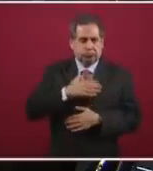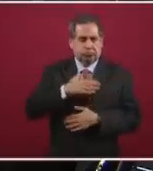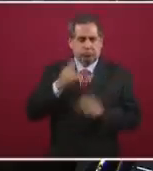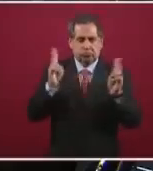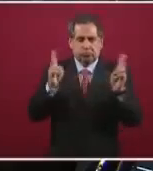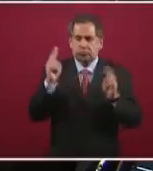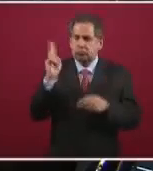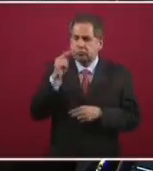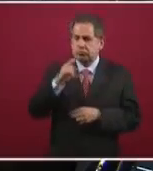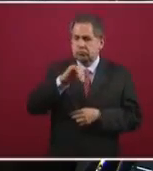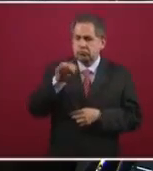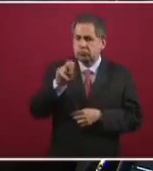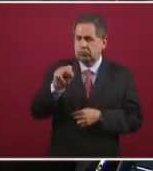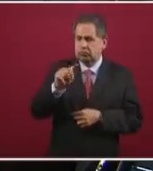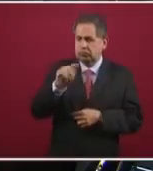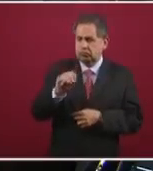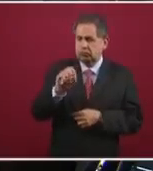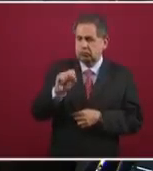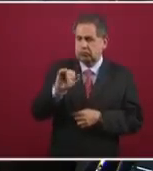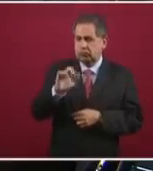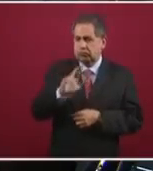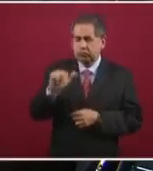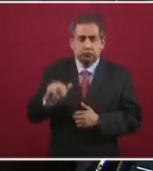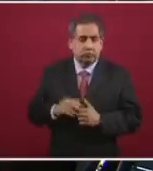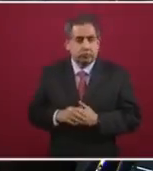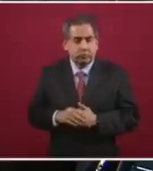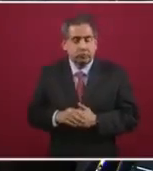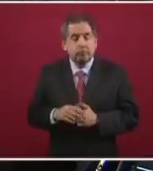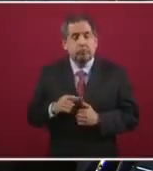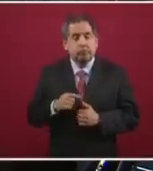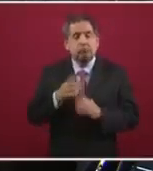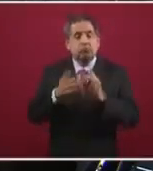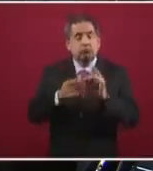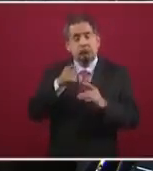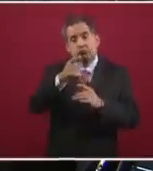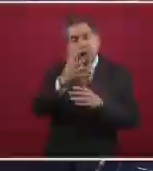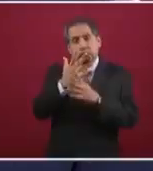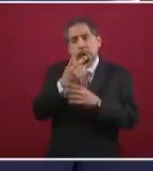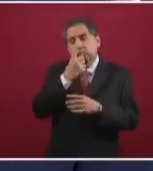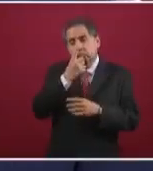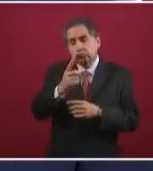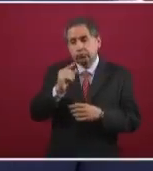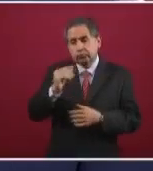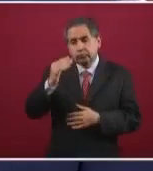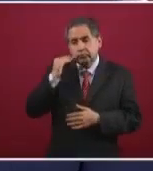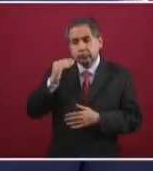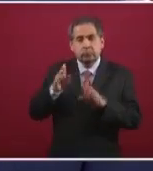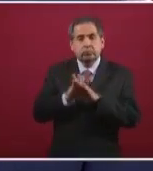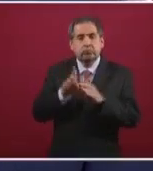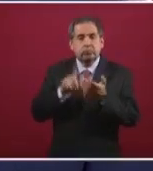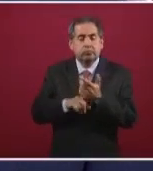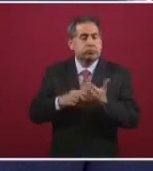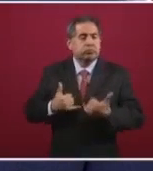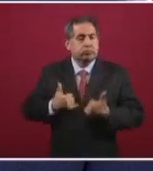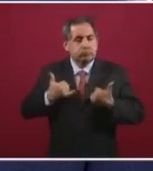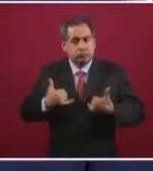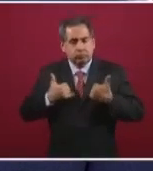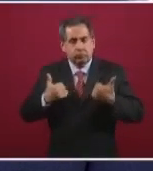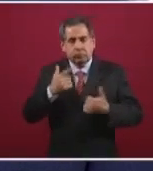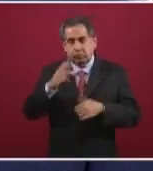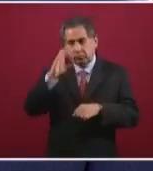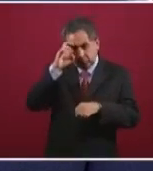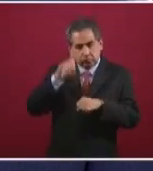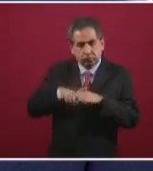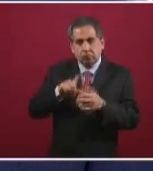Sierras. En paso a la que usted dijo acerca de los jóvenes y